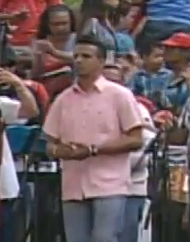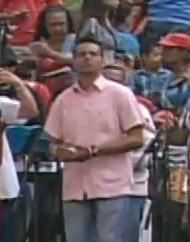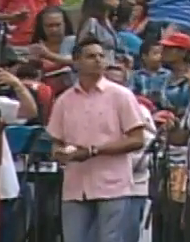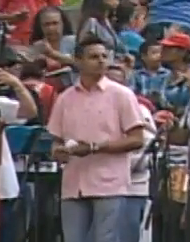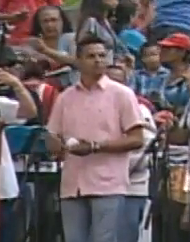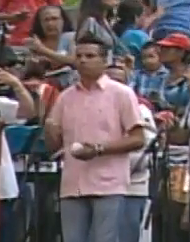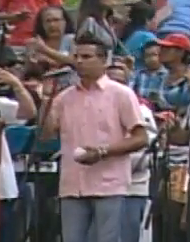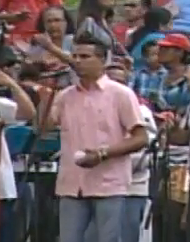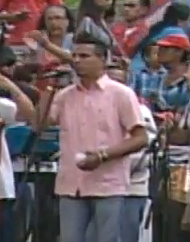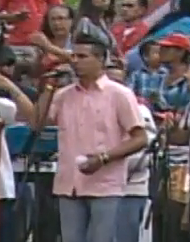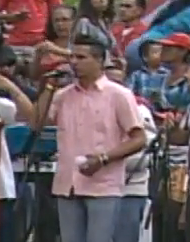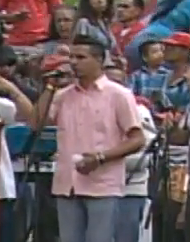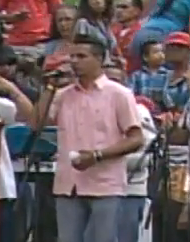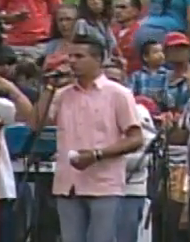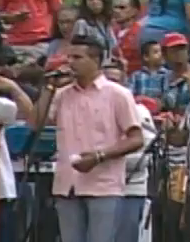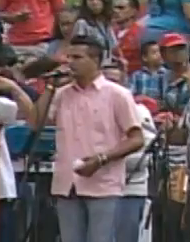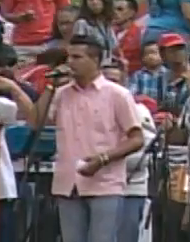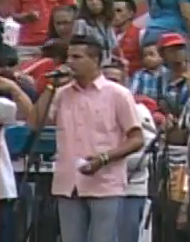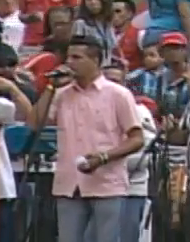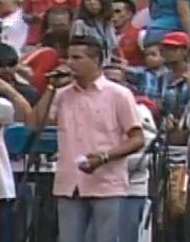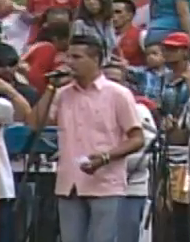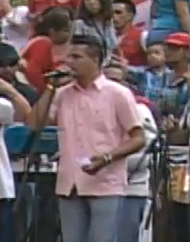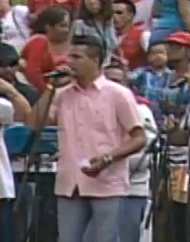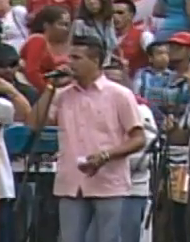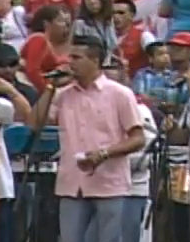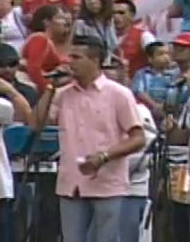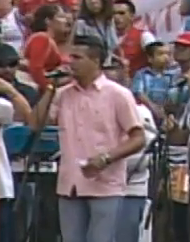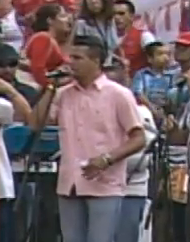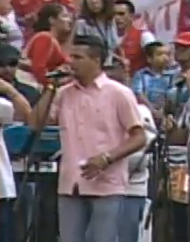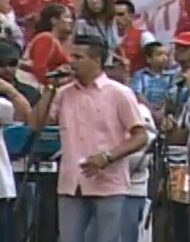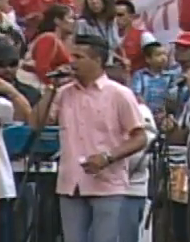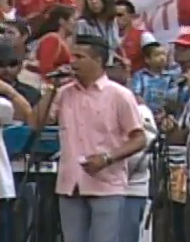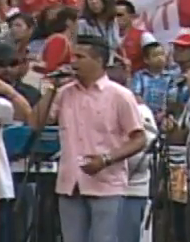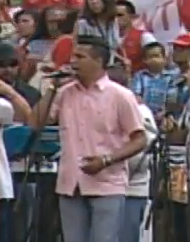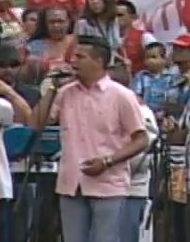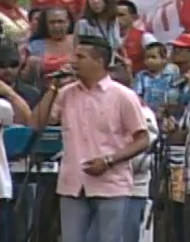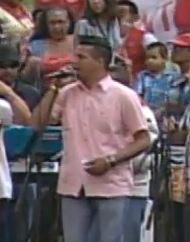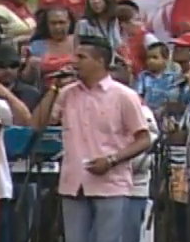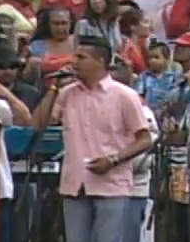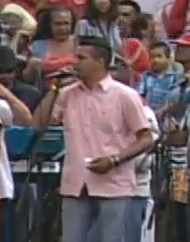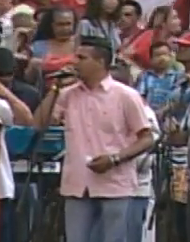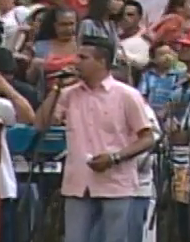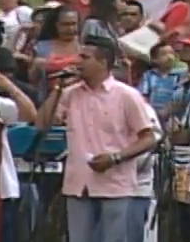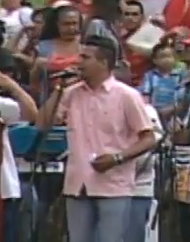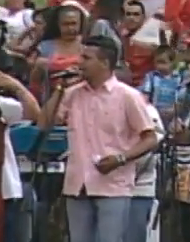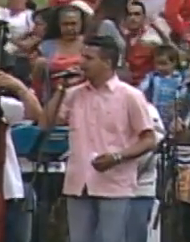Ando en busca de la paz, paz, paz, paz, para la